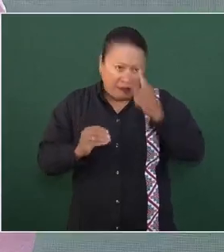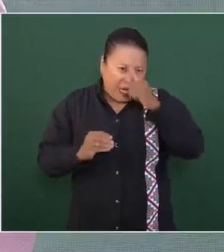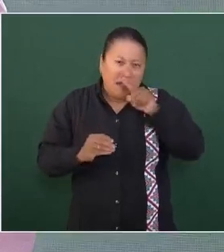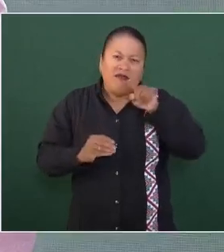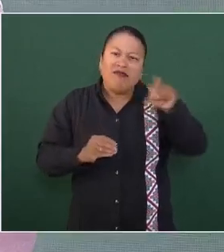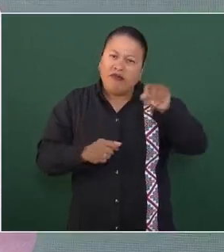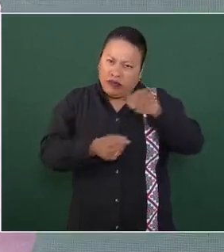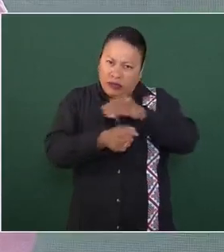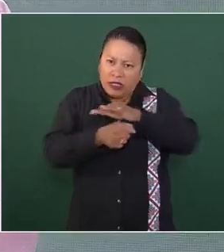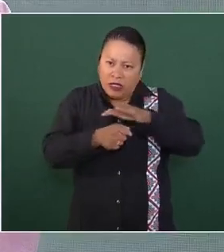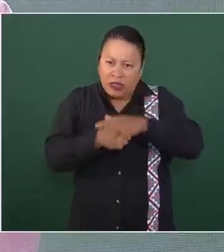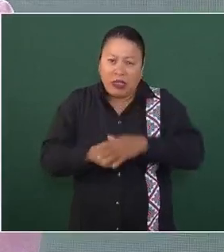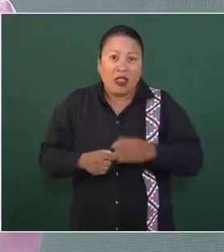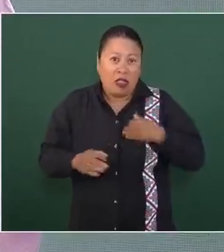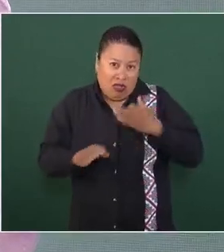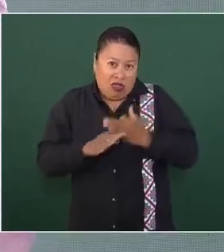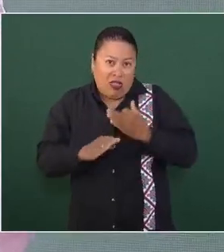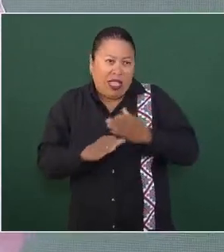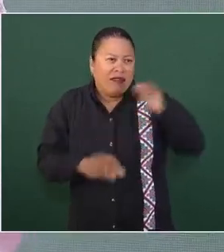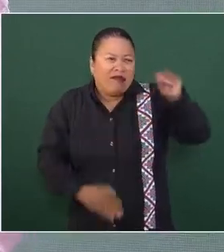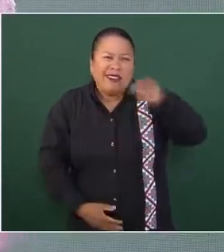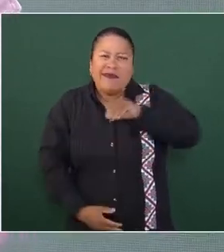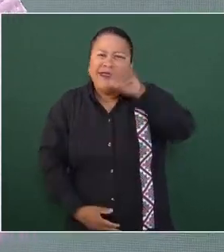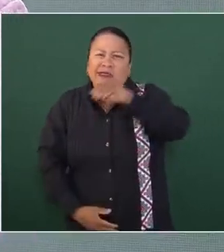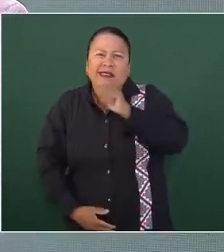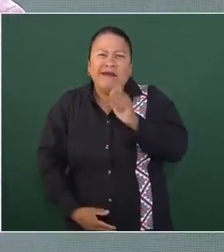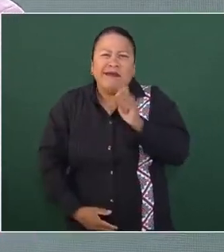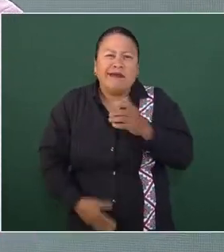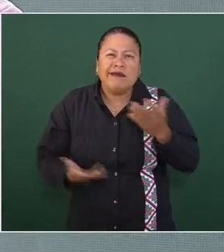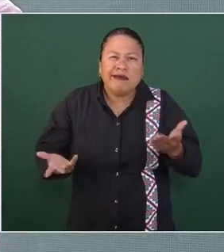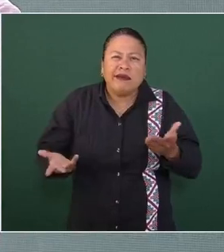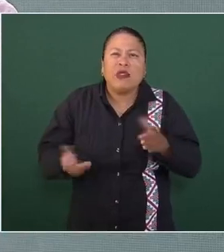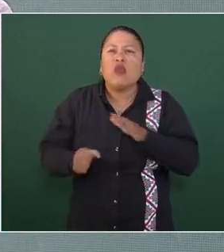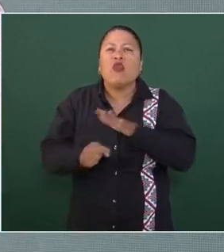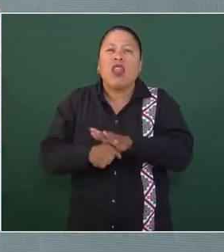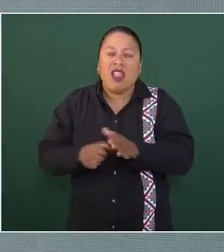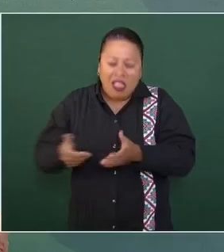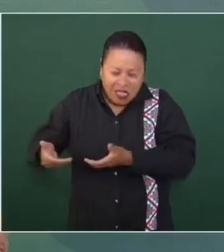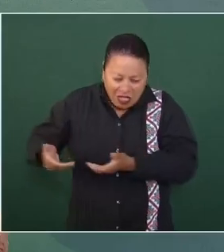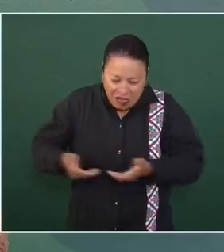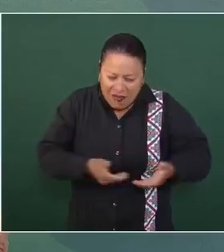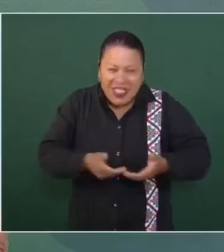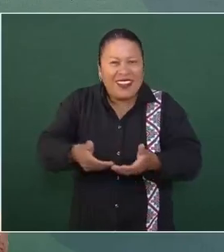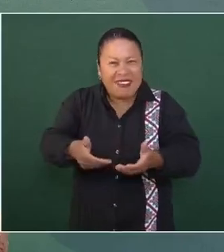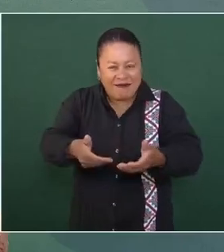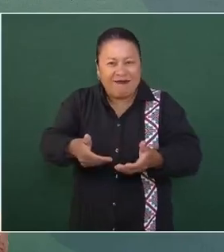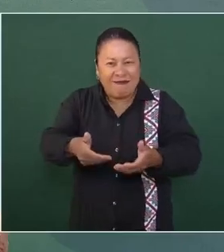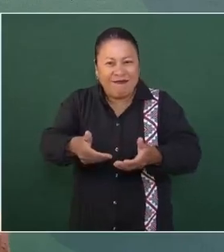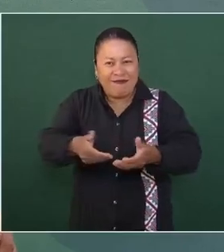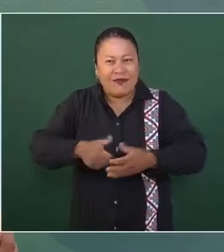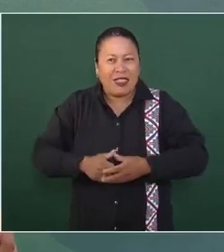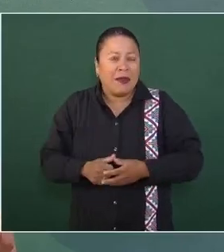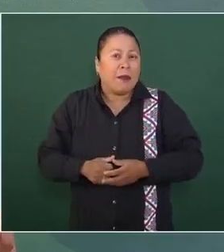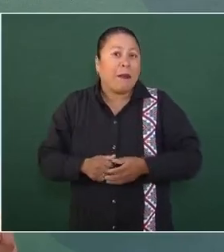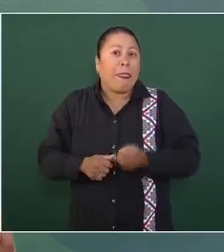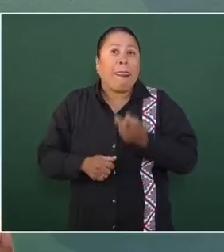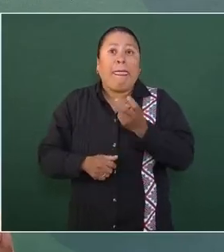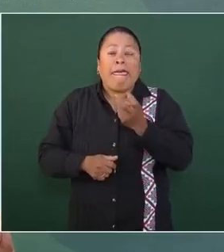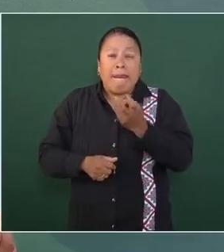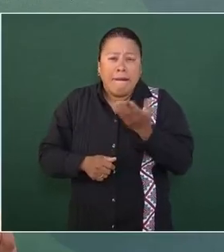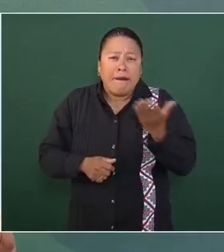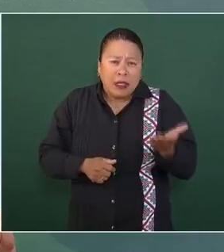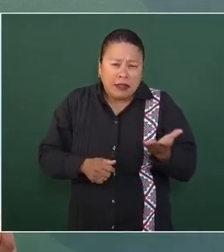Istmo mi gira ahora tiene que ver más con los caminos por eso no no este